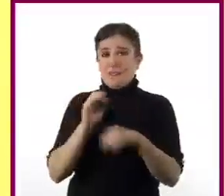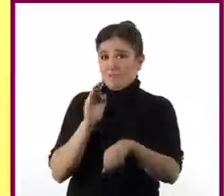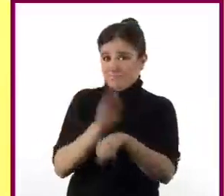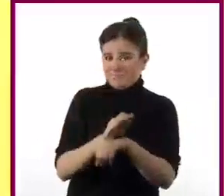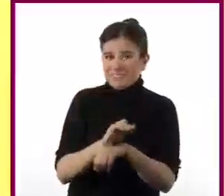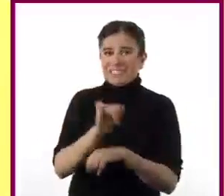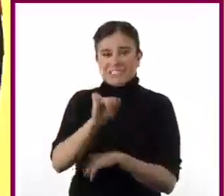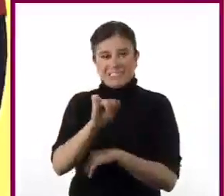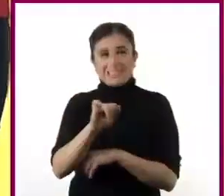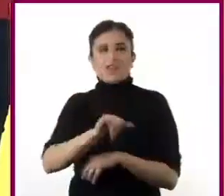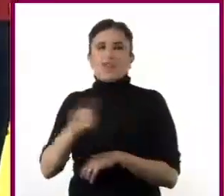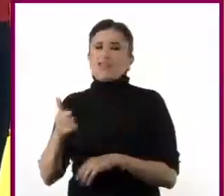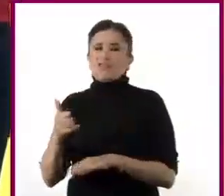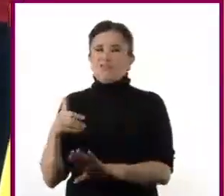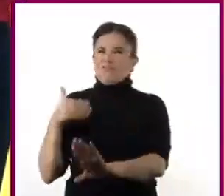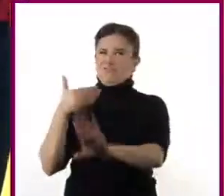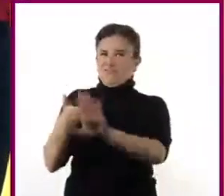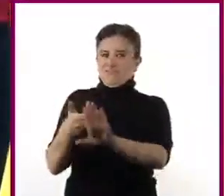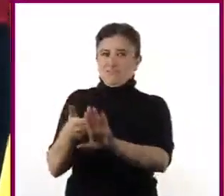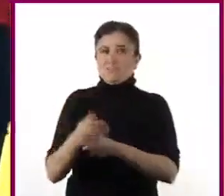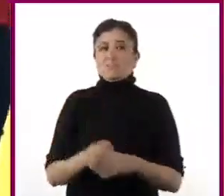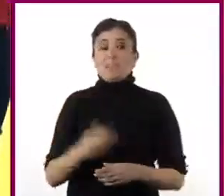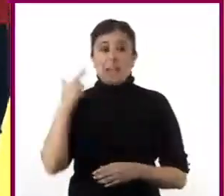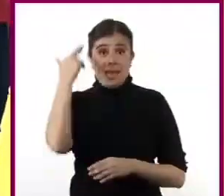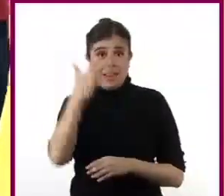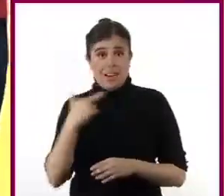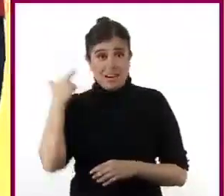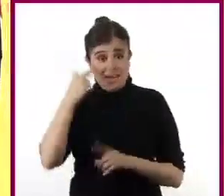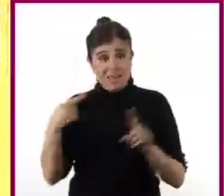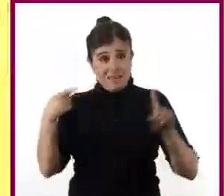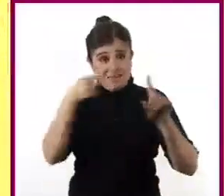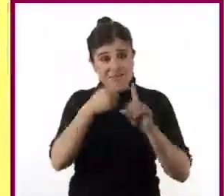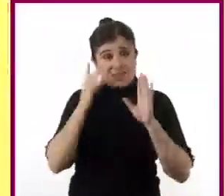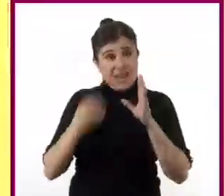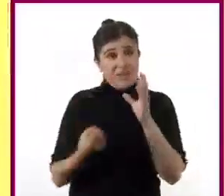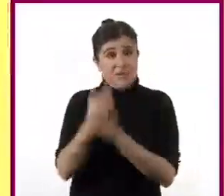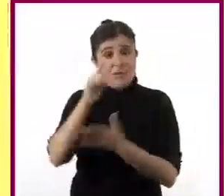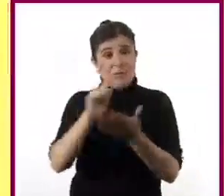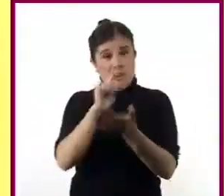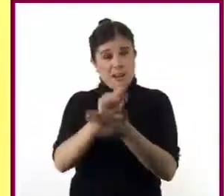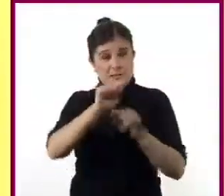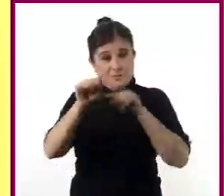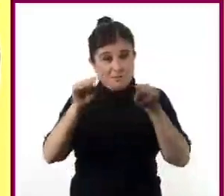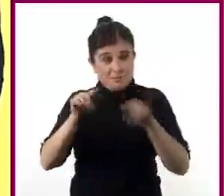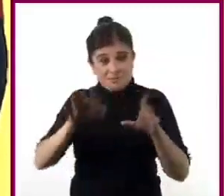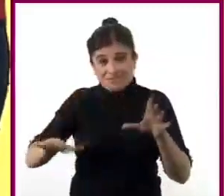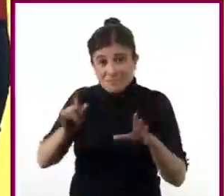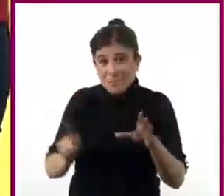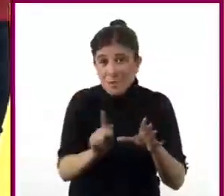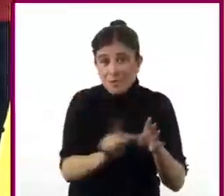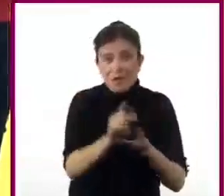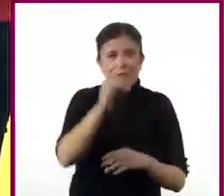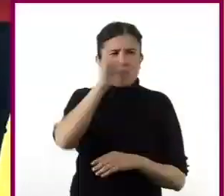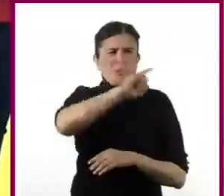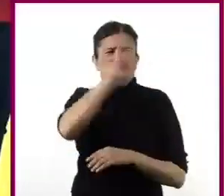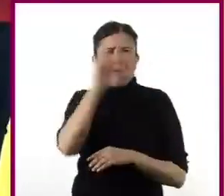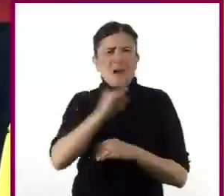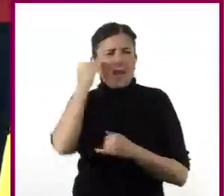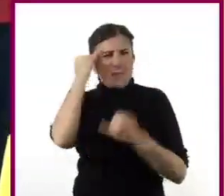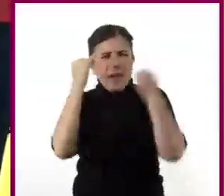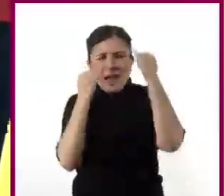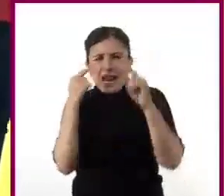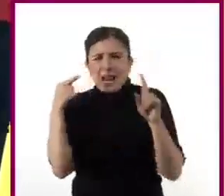en contra. Seguramente el rey y quienes aplicaron las reformas en las colonias jamás imaginaron que algunos